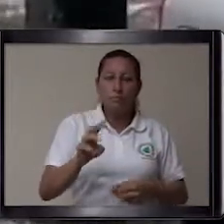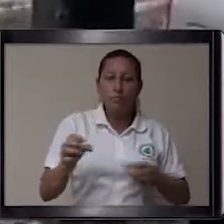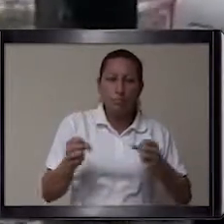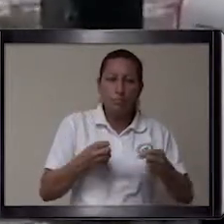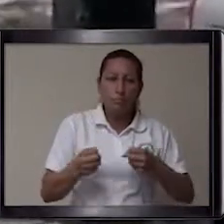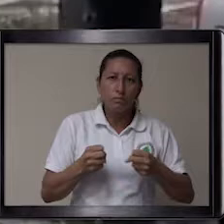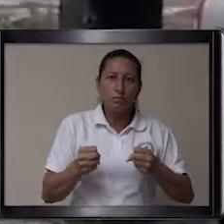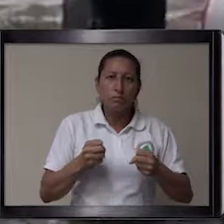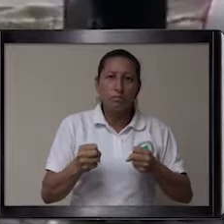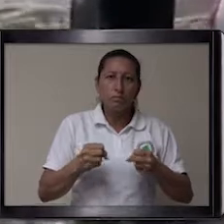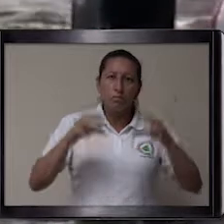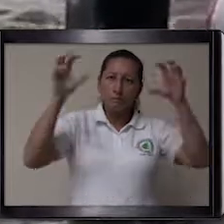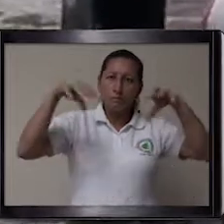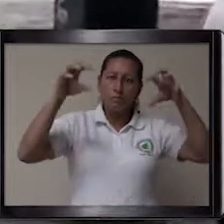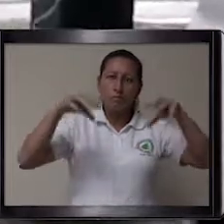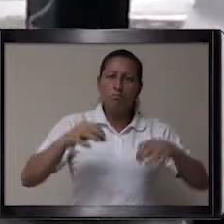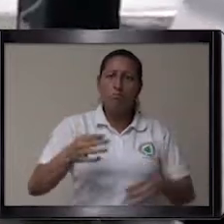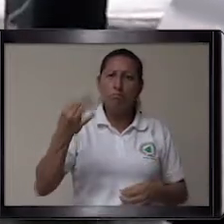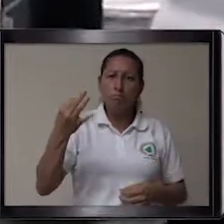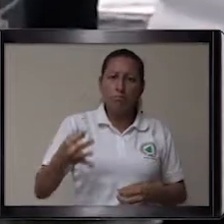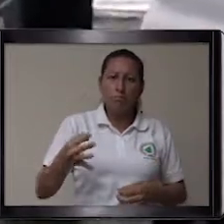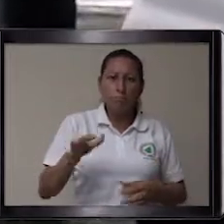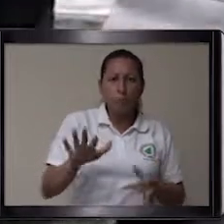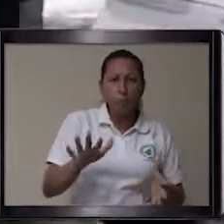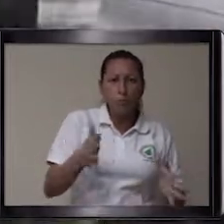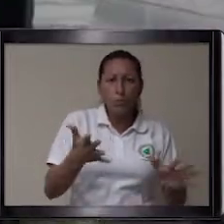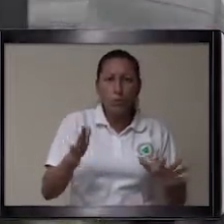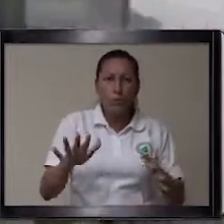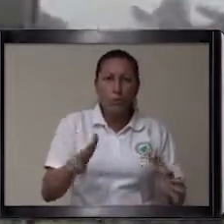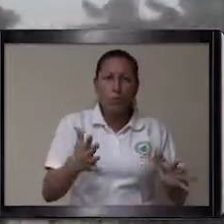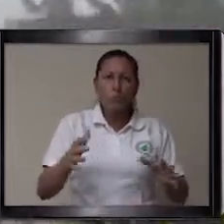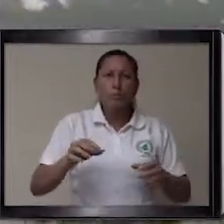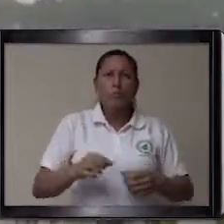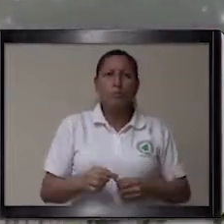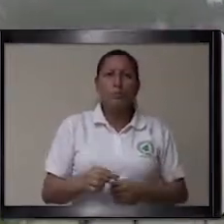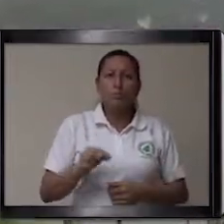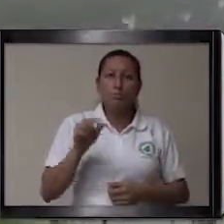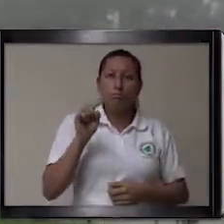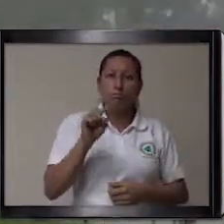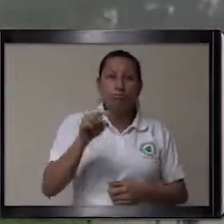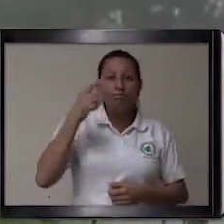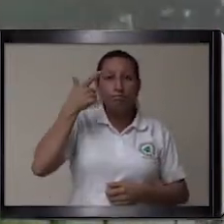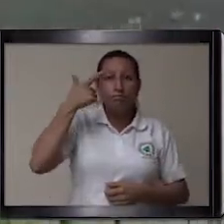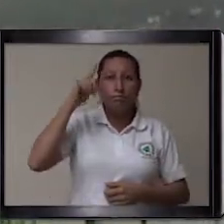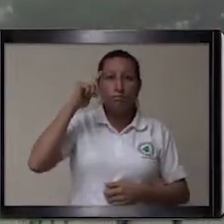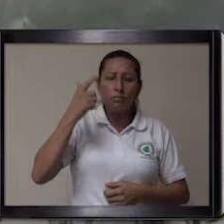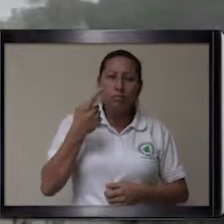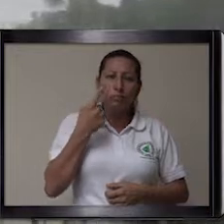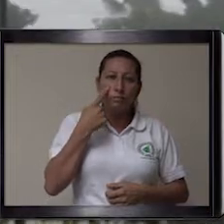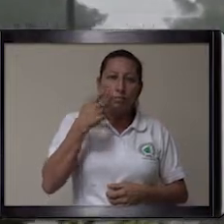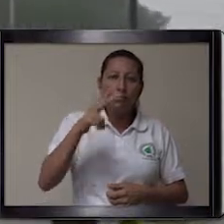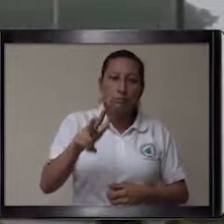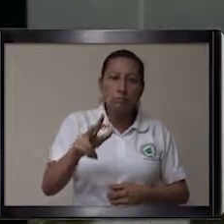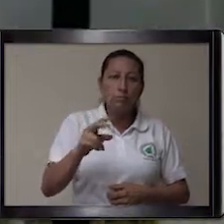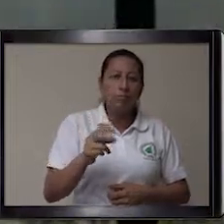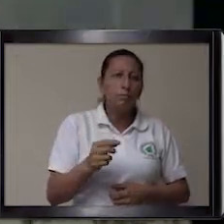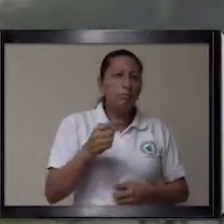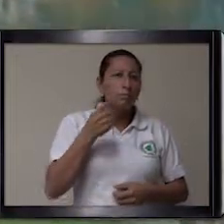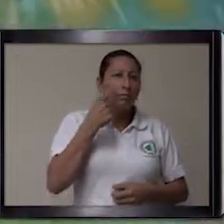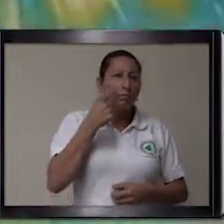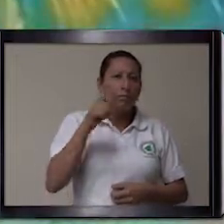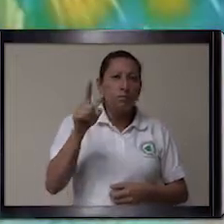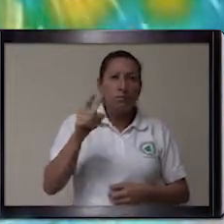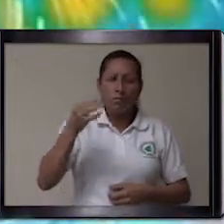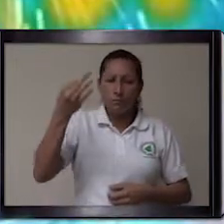3. Afortunadamente, las lluvias no han ocasionado mayores afectaciones. Sin embargo, las autoridades mantienen el monitoreo